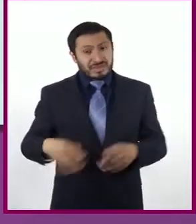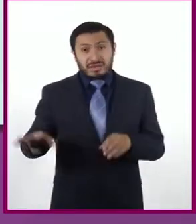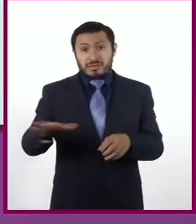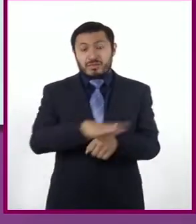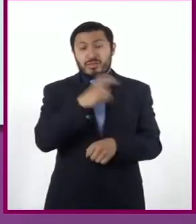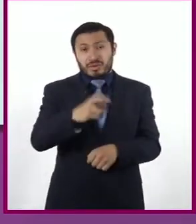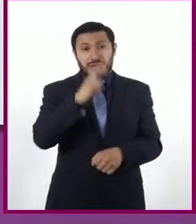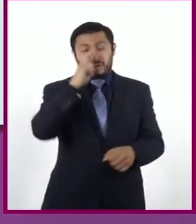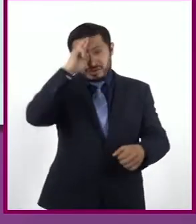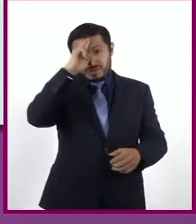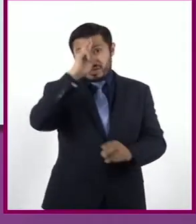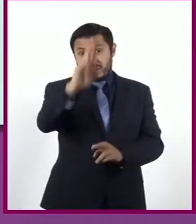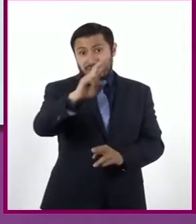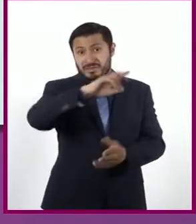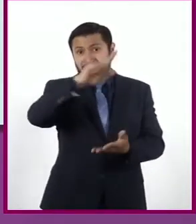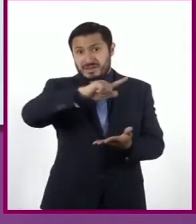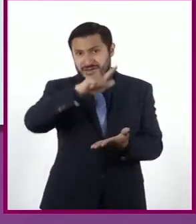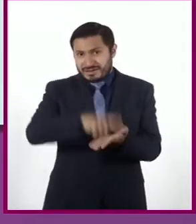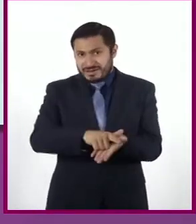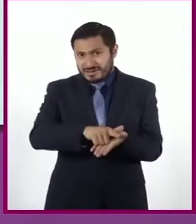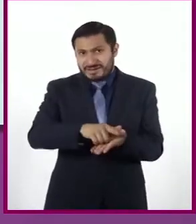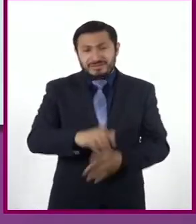leyes.